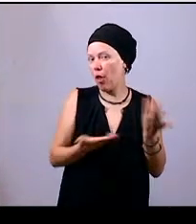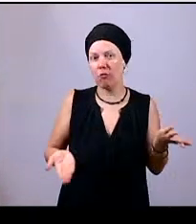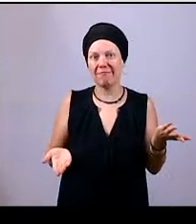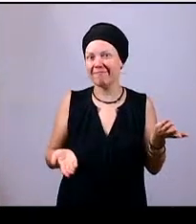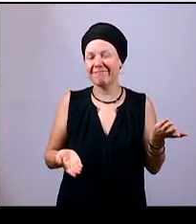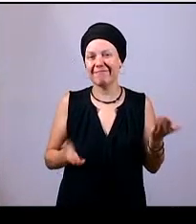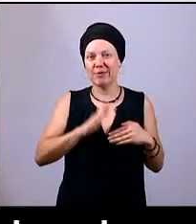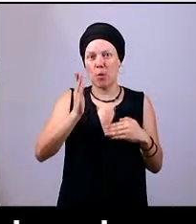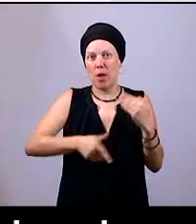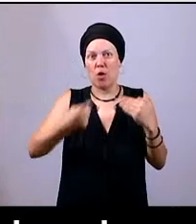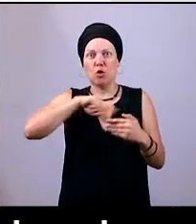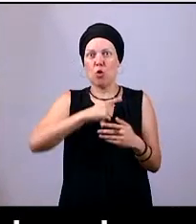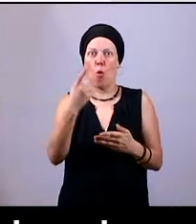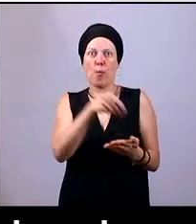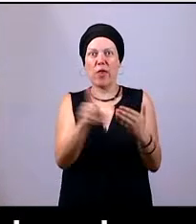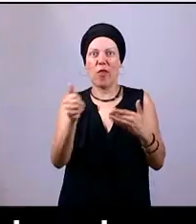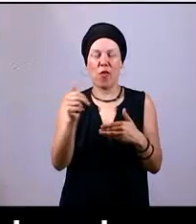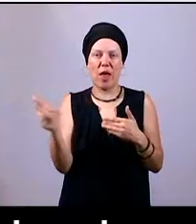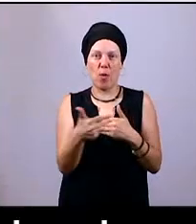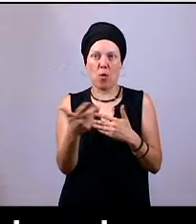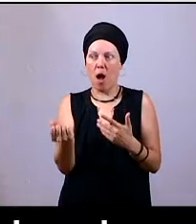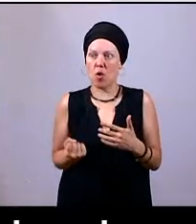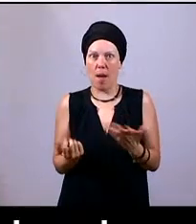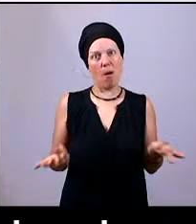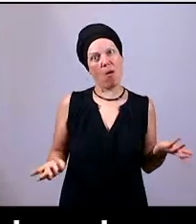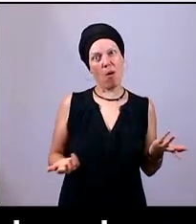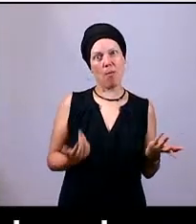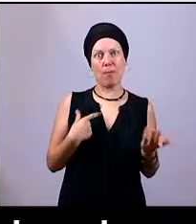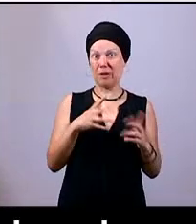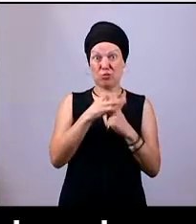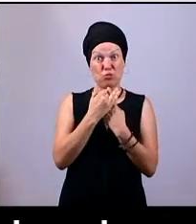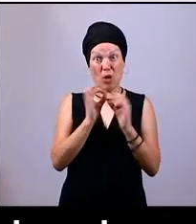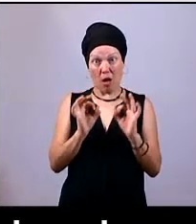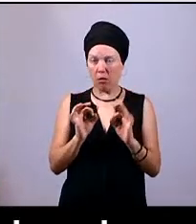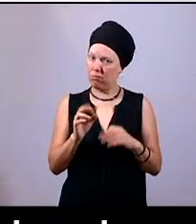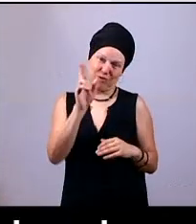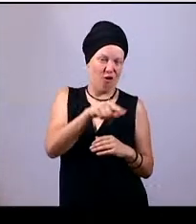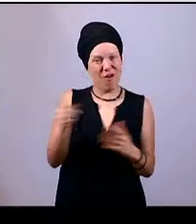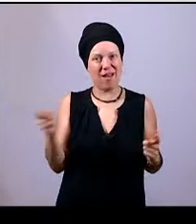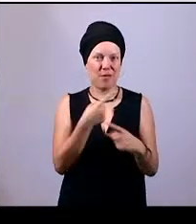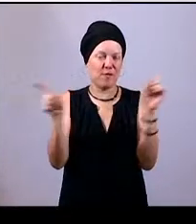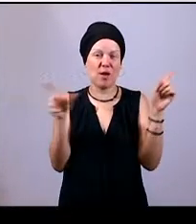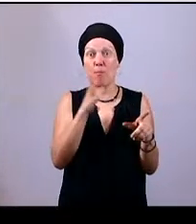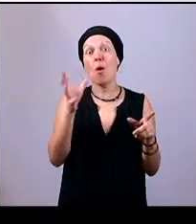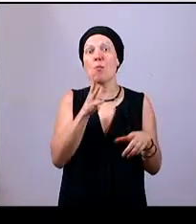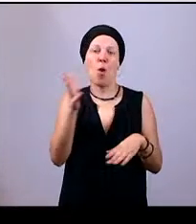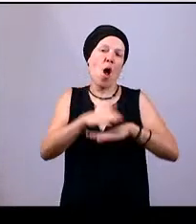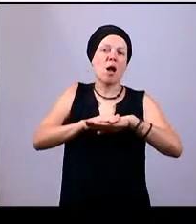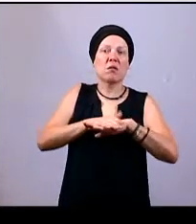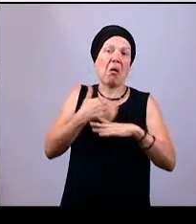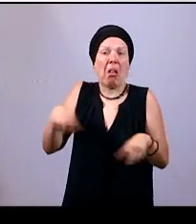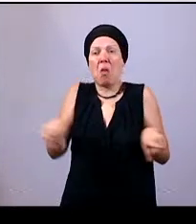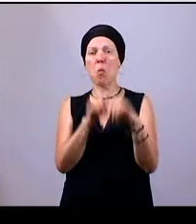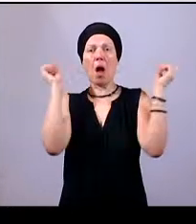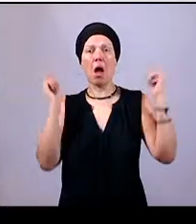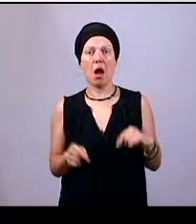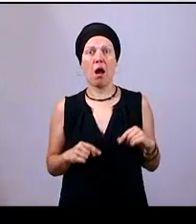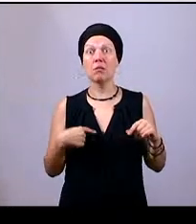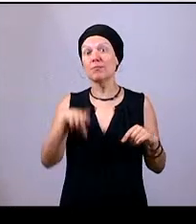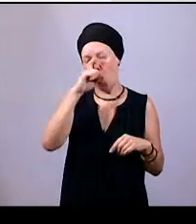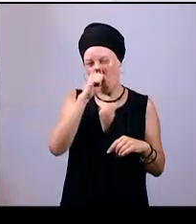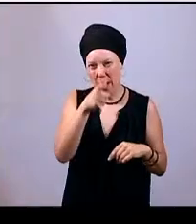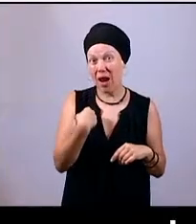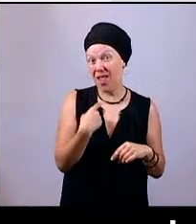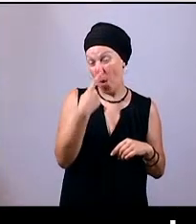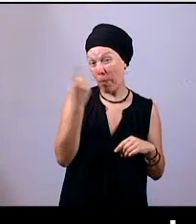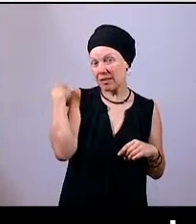nos habríamos ahorrado 1 millón de euros. Pero es que esto no ha pasado. ¿Por qué? Porque al Estado le da exactamente igual. Les recuerdo que el